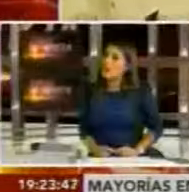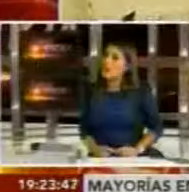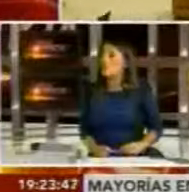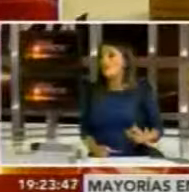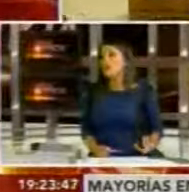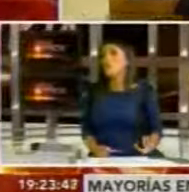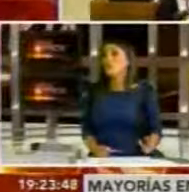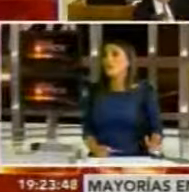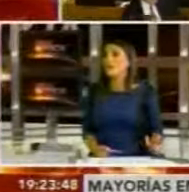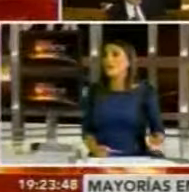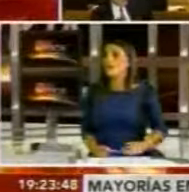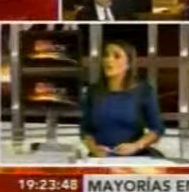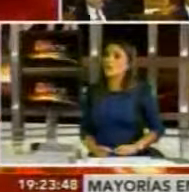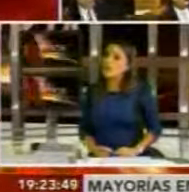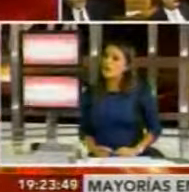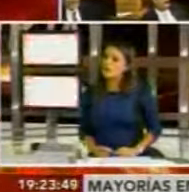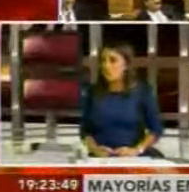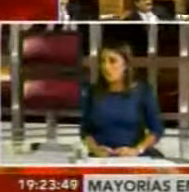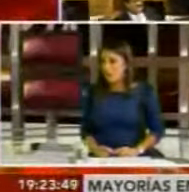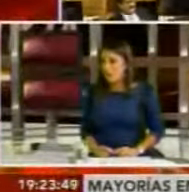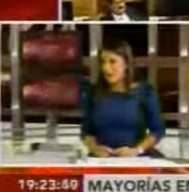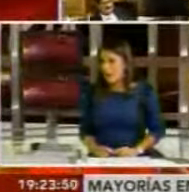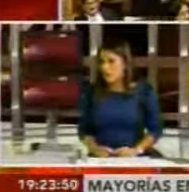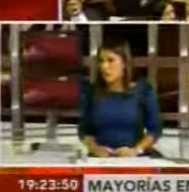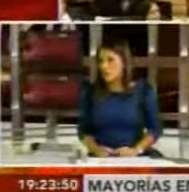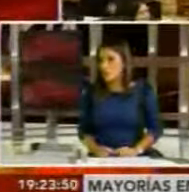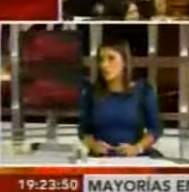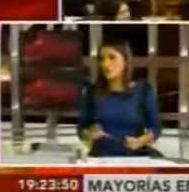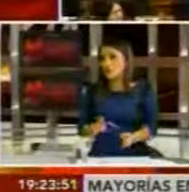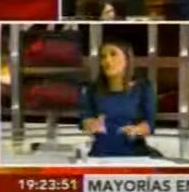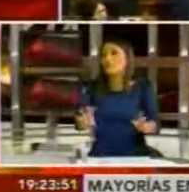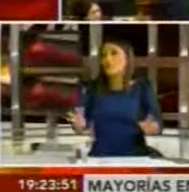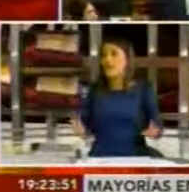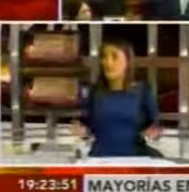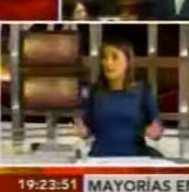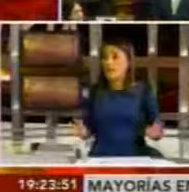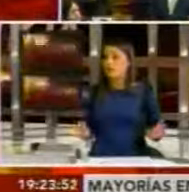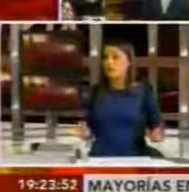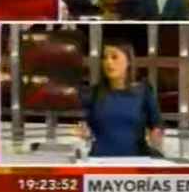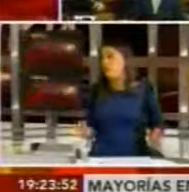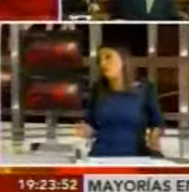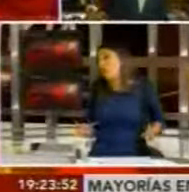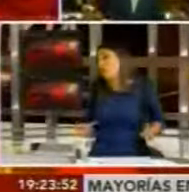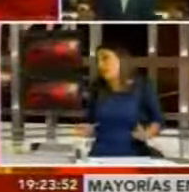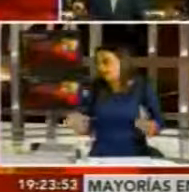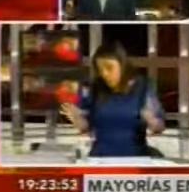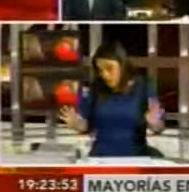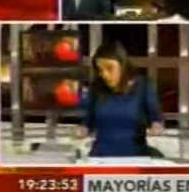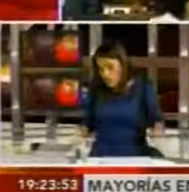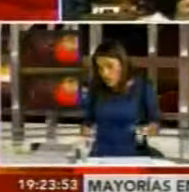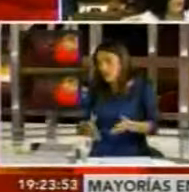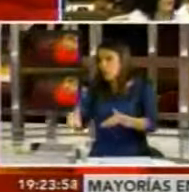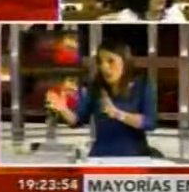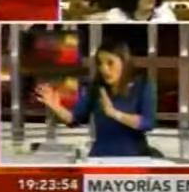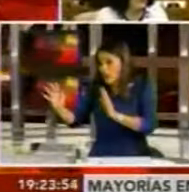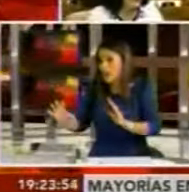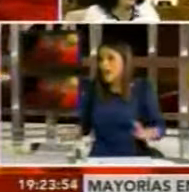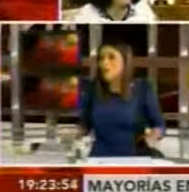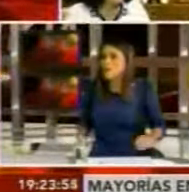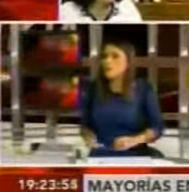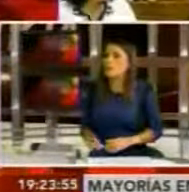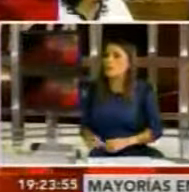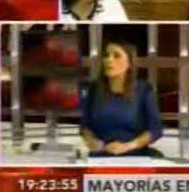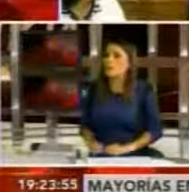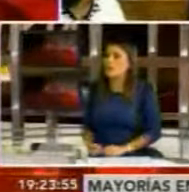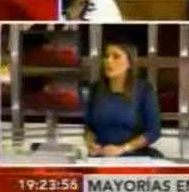entonces incurrir en los mismos errores que se incurrieron en la administración de Piñera, cuando en un primer momento se dejaron de lado los partidos políticos de alguna manera? Incluso se dice que se